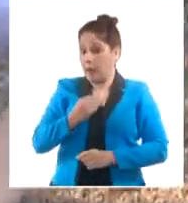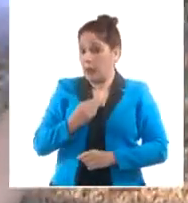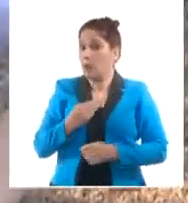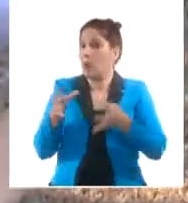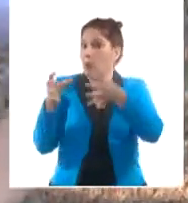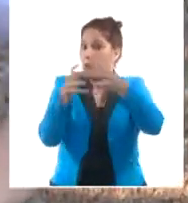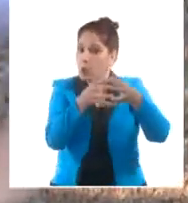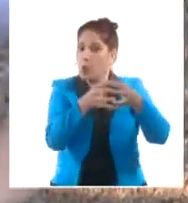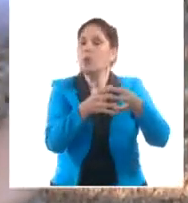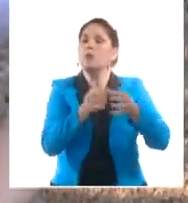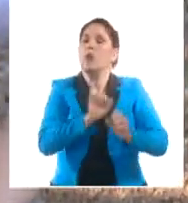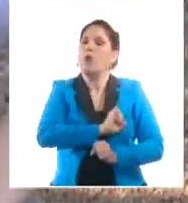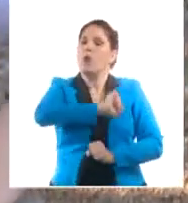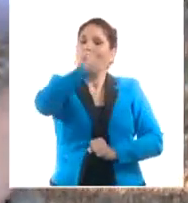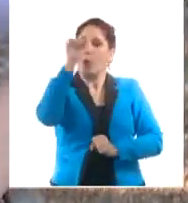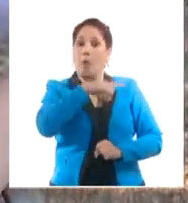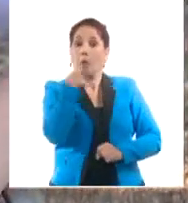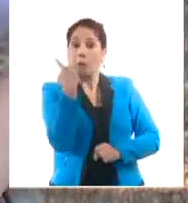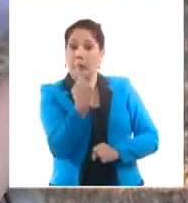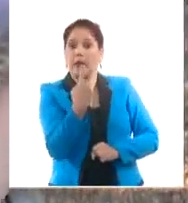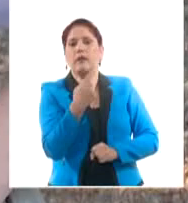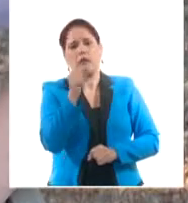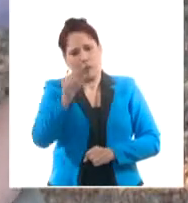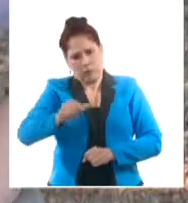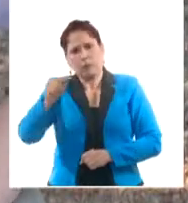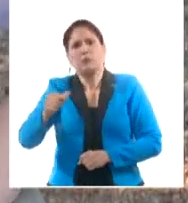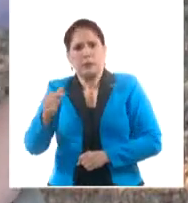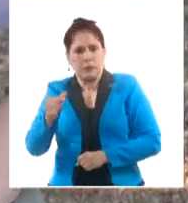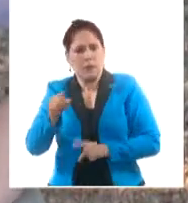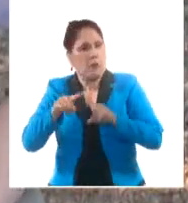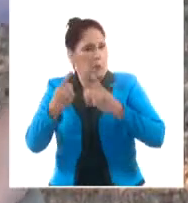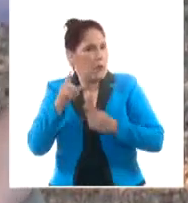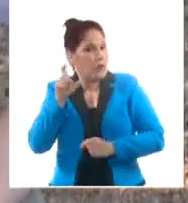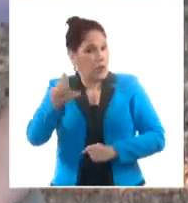imparable, destruyeron a los yanquis. Perdieron muchos hombres, pero al final